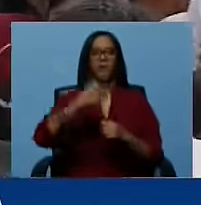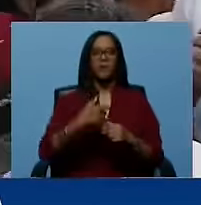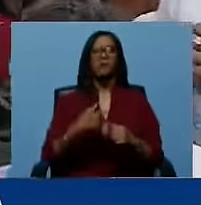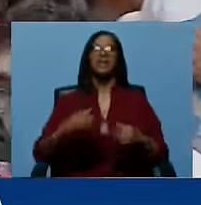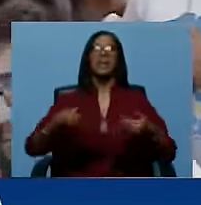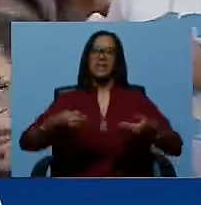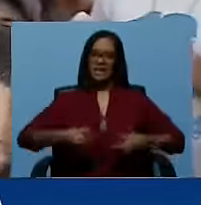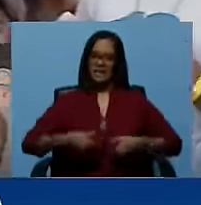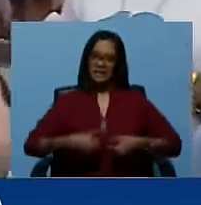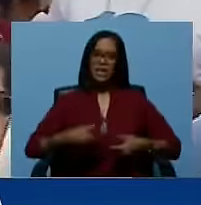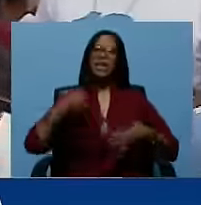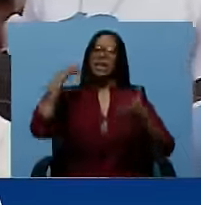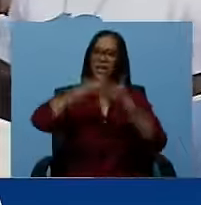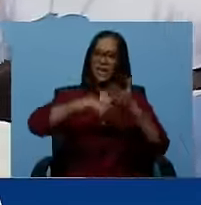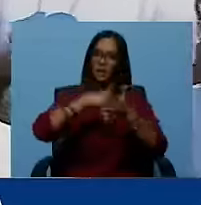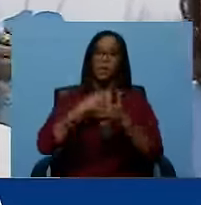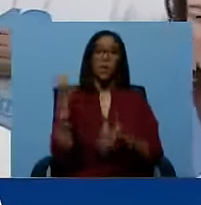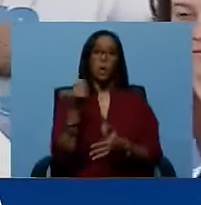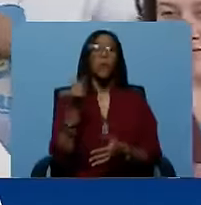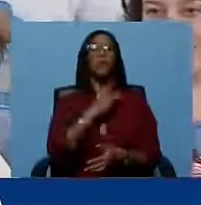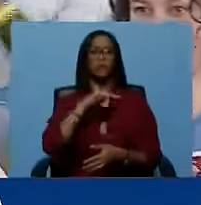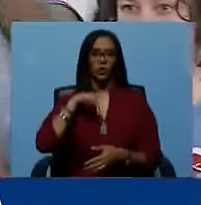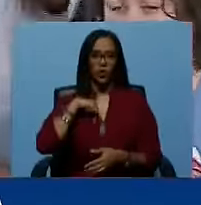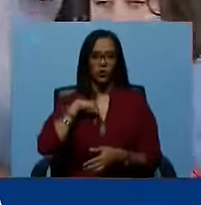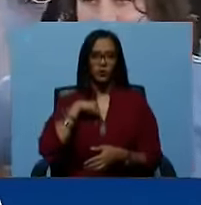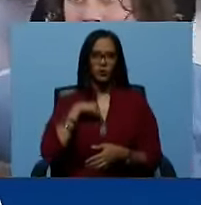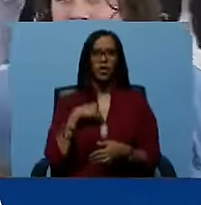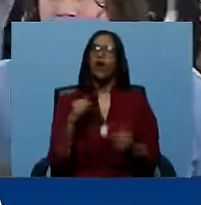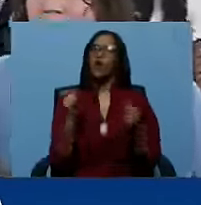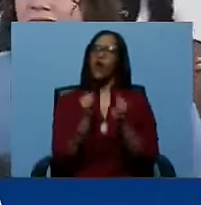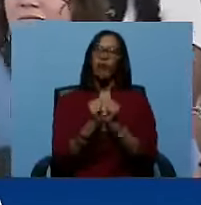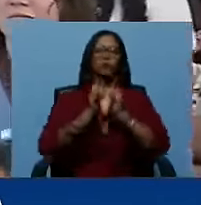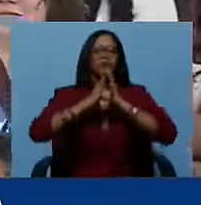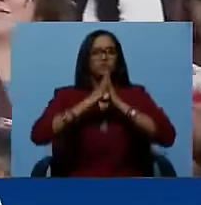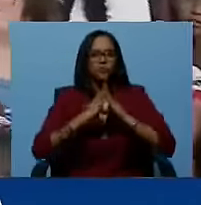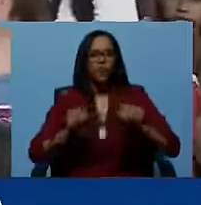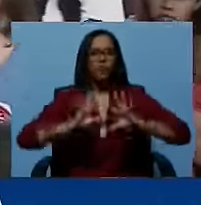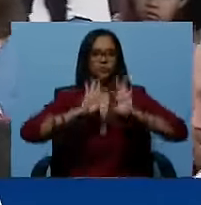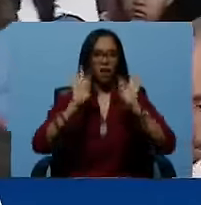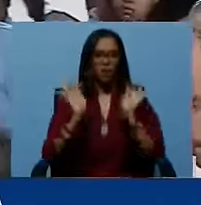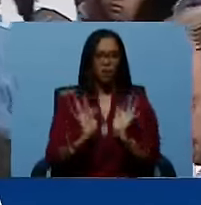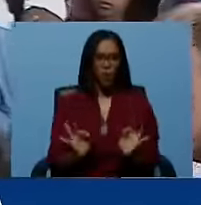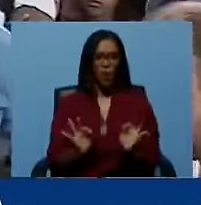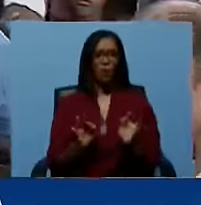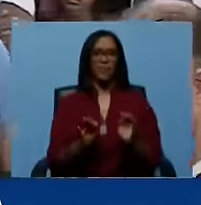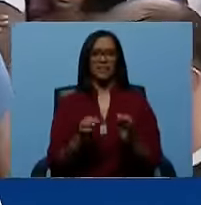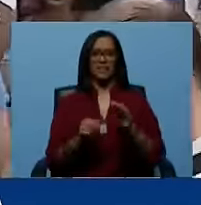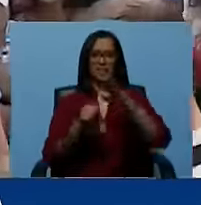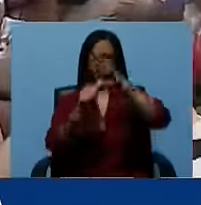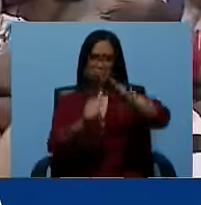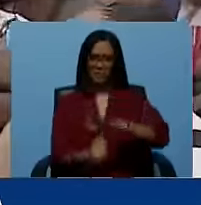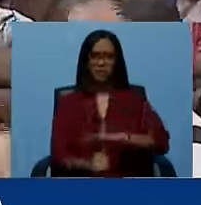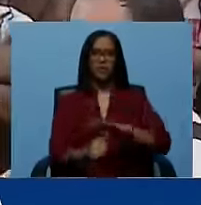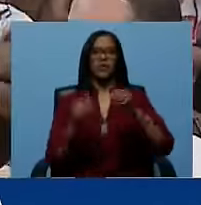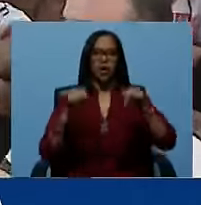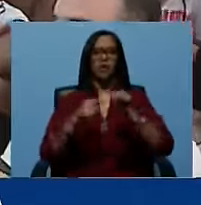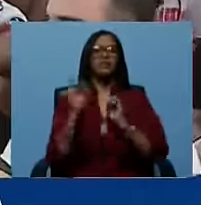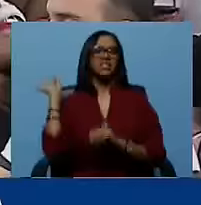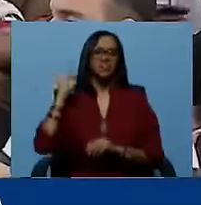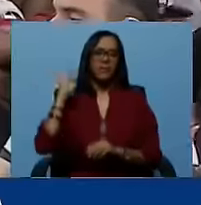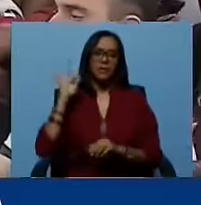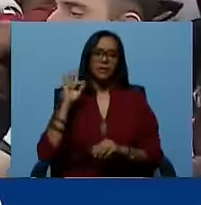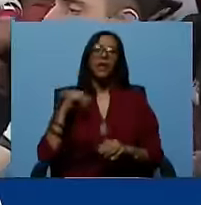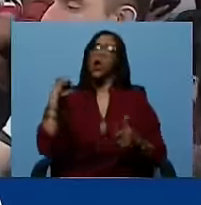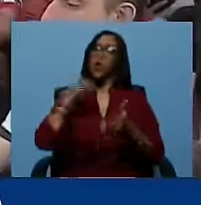que luchan, como nosotros, con toda esa forma de dominación que hoy se expresa. Luchamos contra el